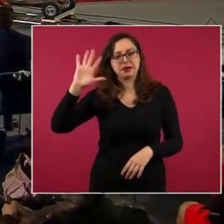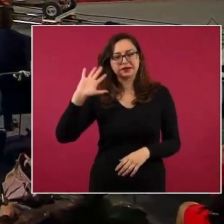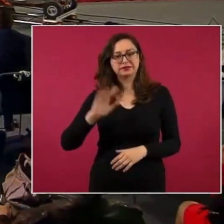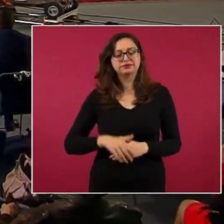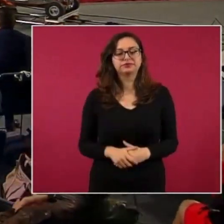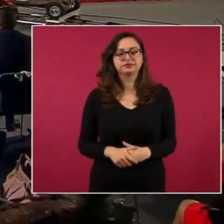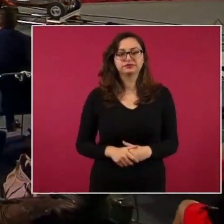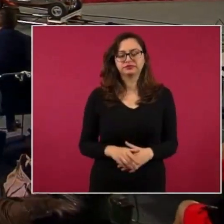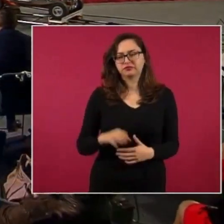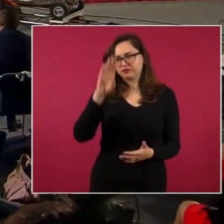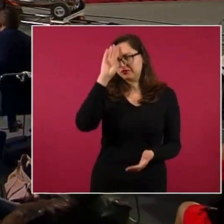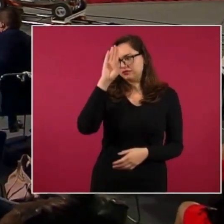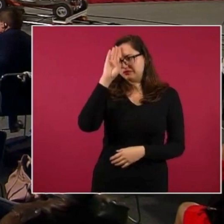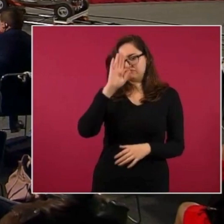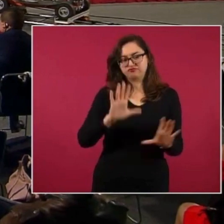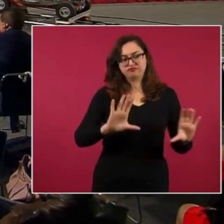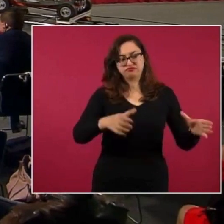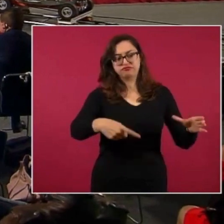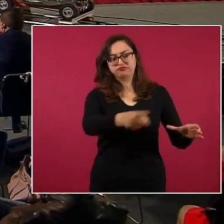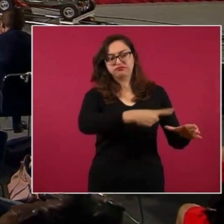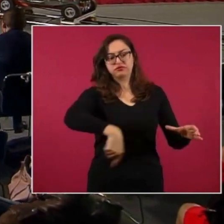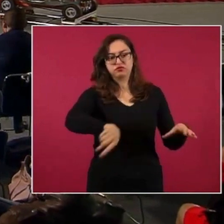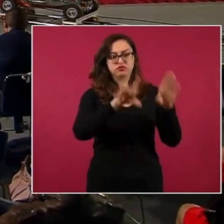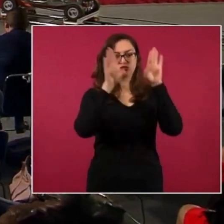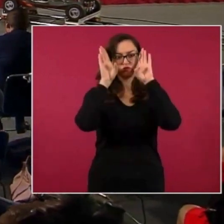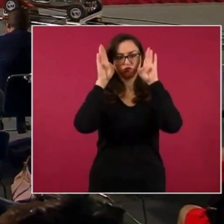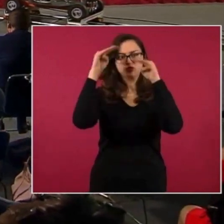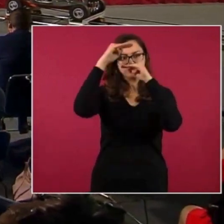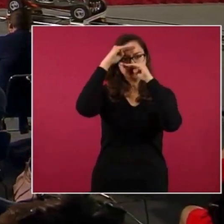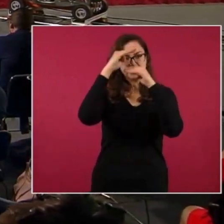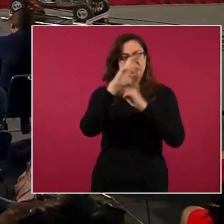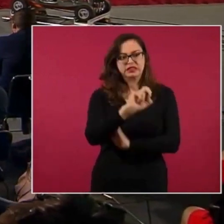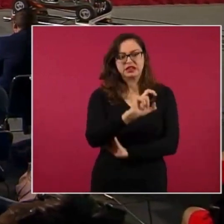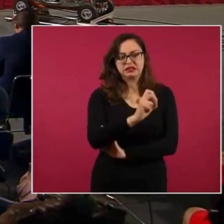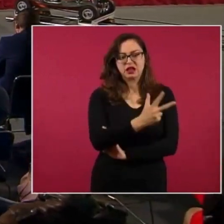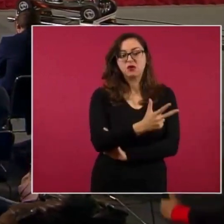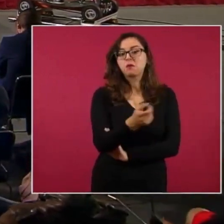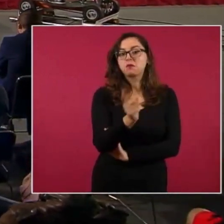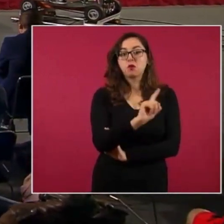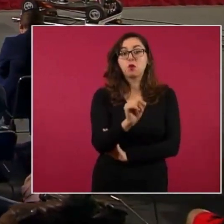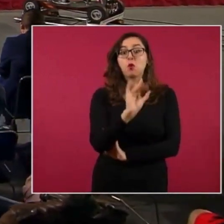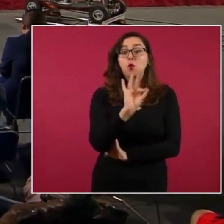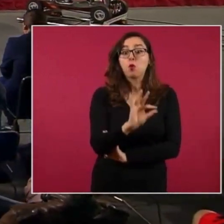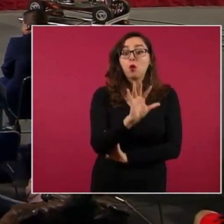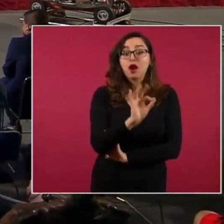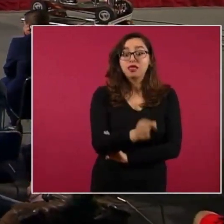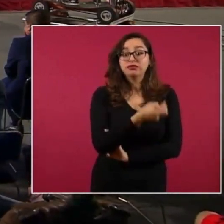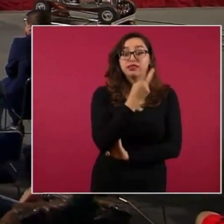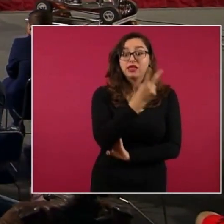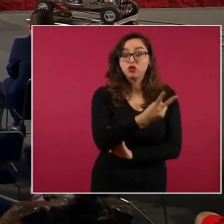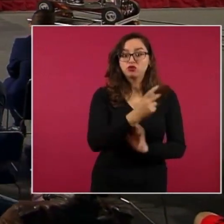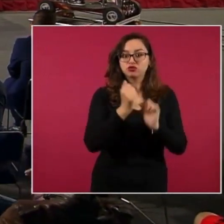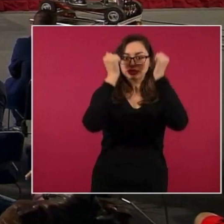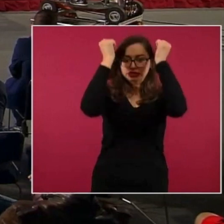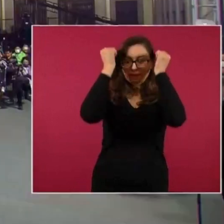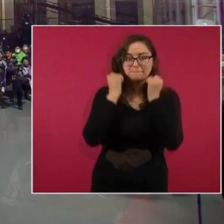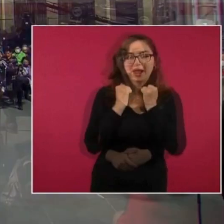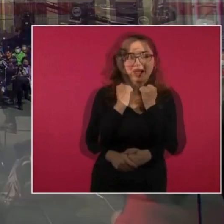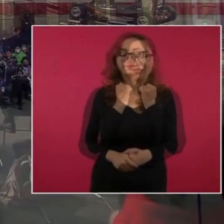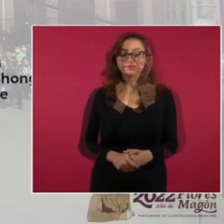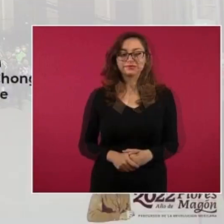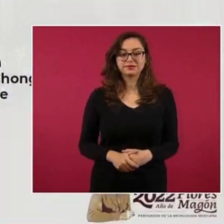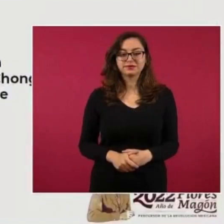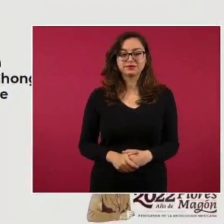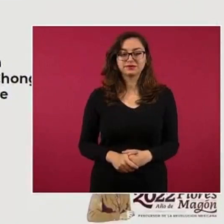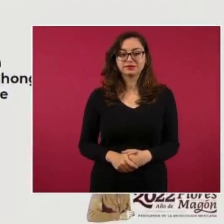Dije que eran 38, pero 42. Salieron 42. A ver, de una vez vamos a